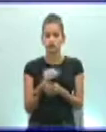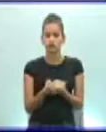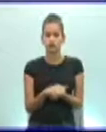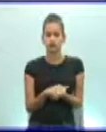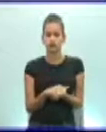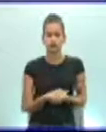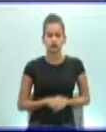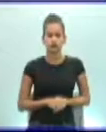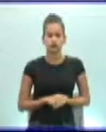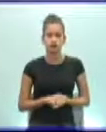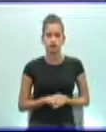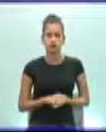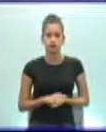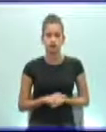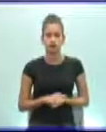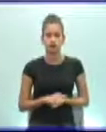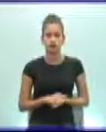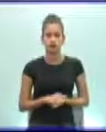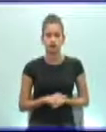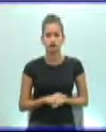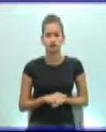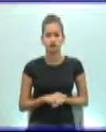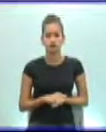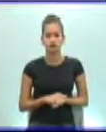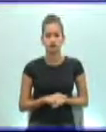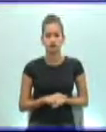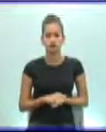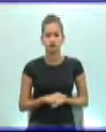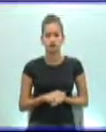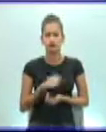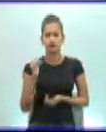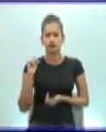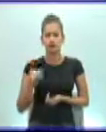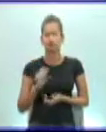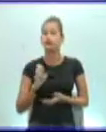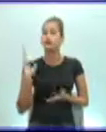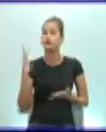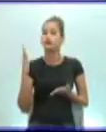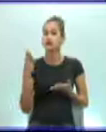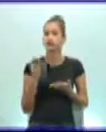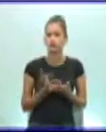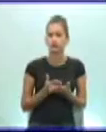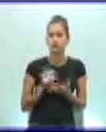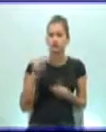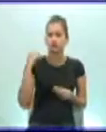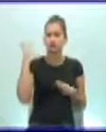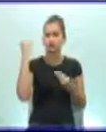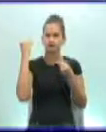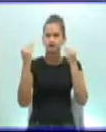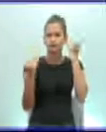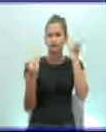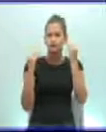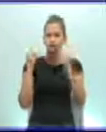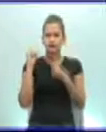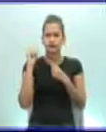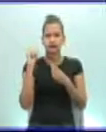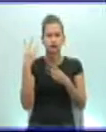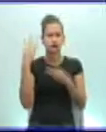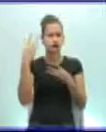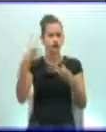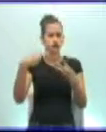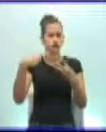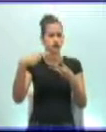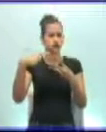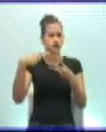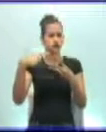expresiones algebraicas. Vamos entonces en esta clase a estar analizando estos contenidos.